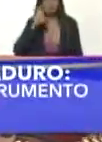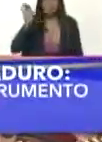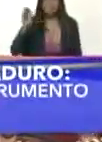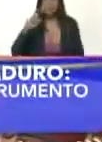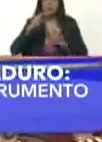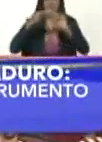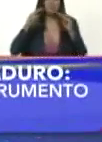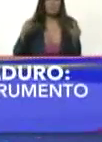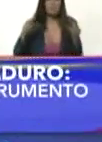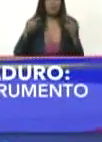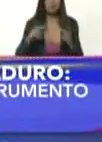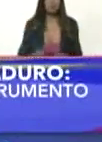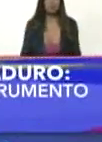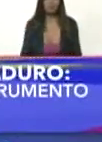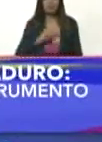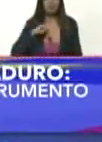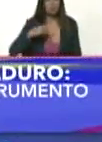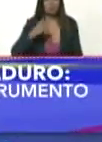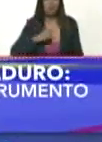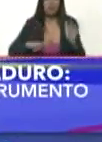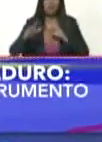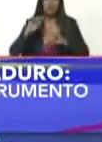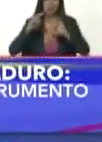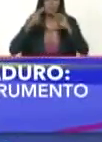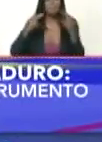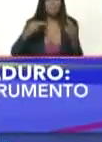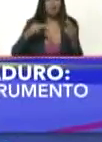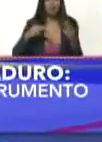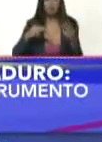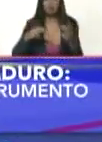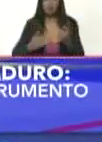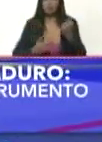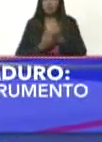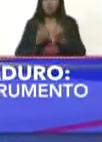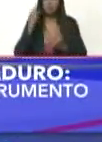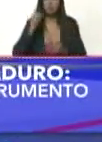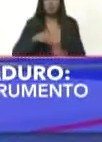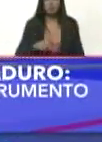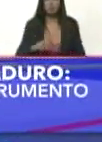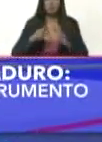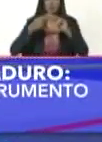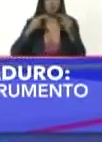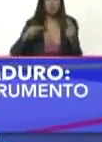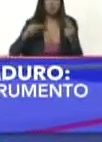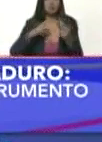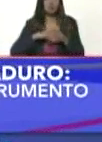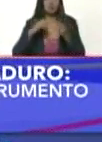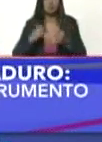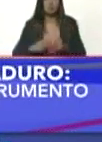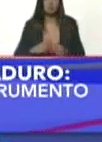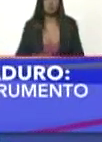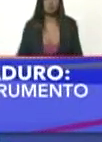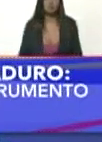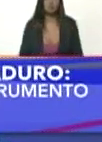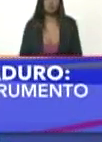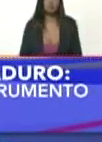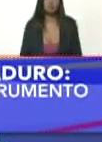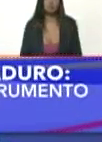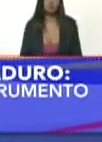paz. Y queremos paz con soberanía. Paz con soberanía.